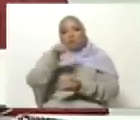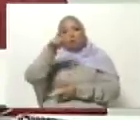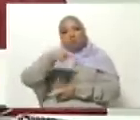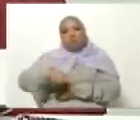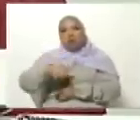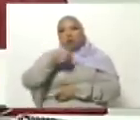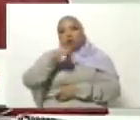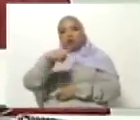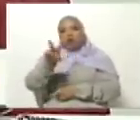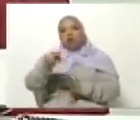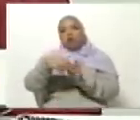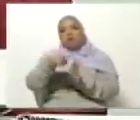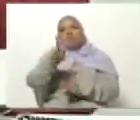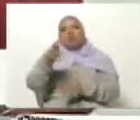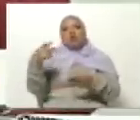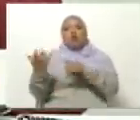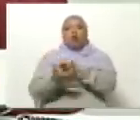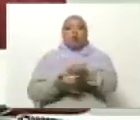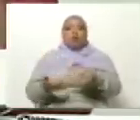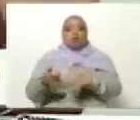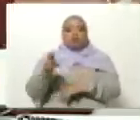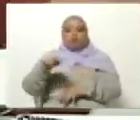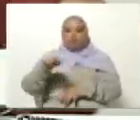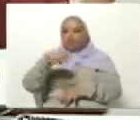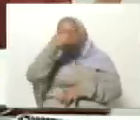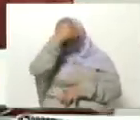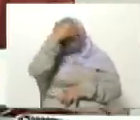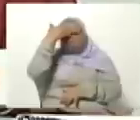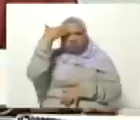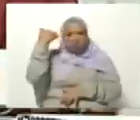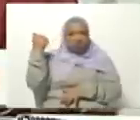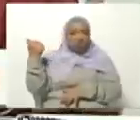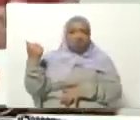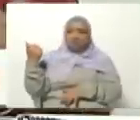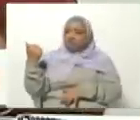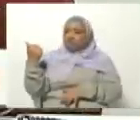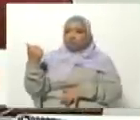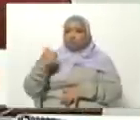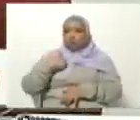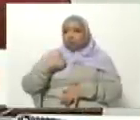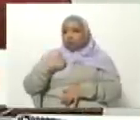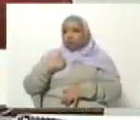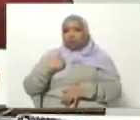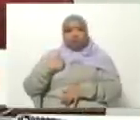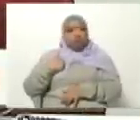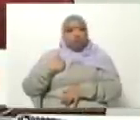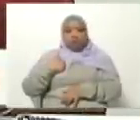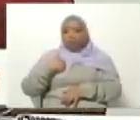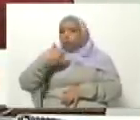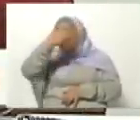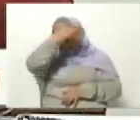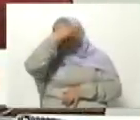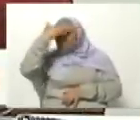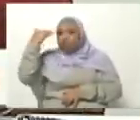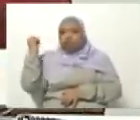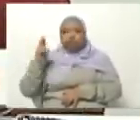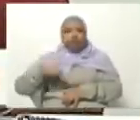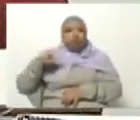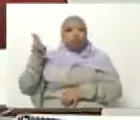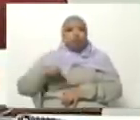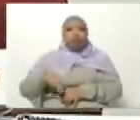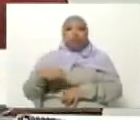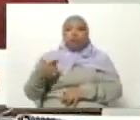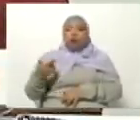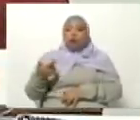año 2002. A mí no se me ha olvidado eso. Yo no sé si a los venezolanos se les olvida, pero a mí no. Como ciudadano,